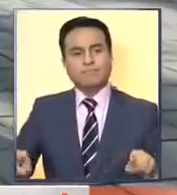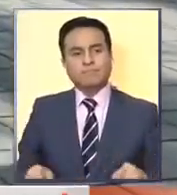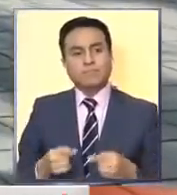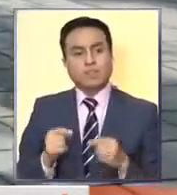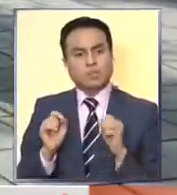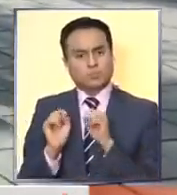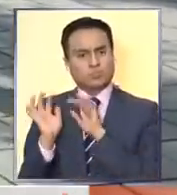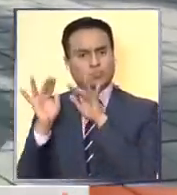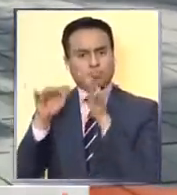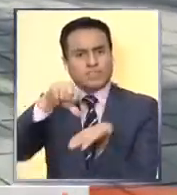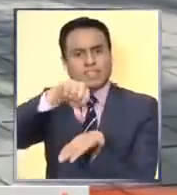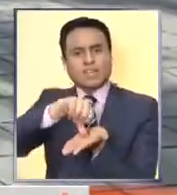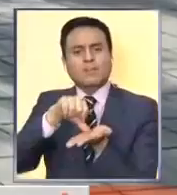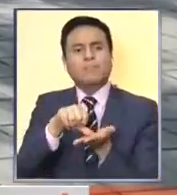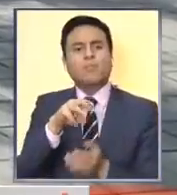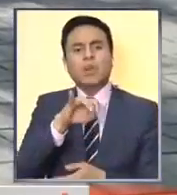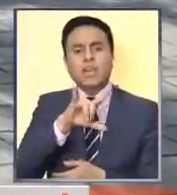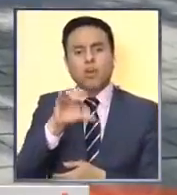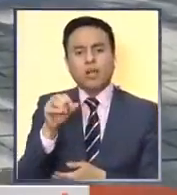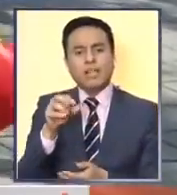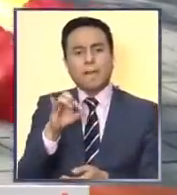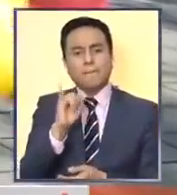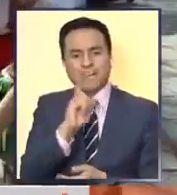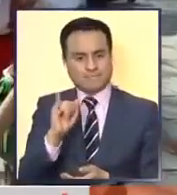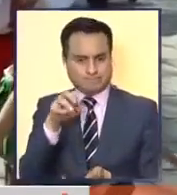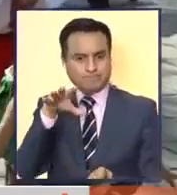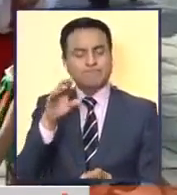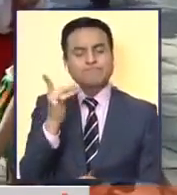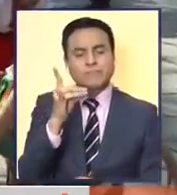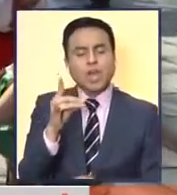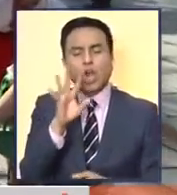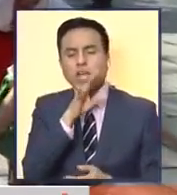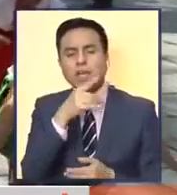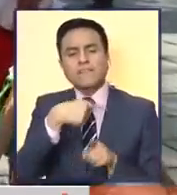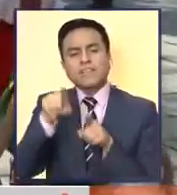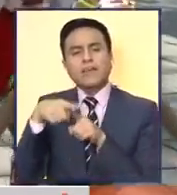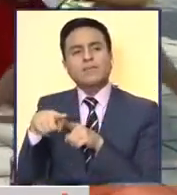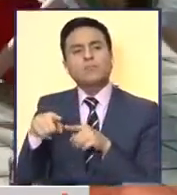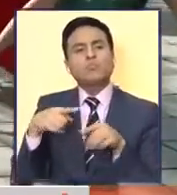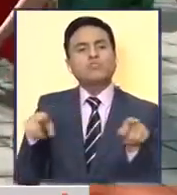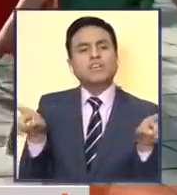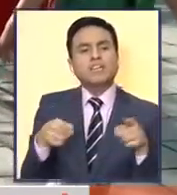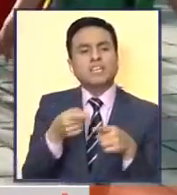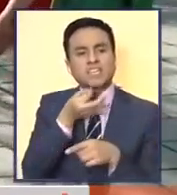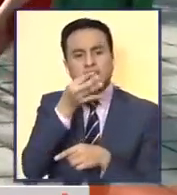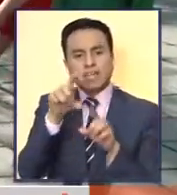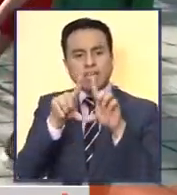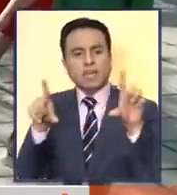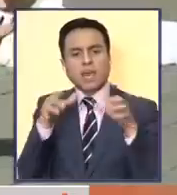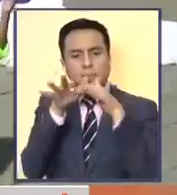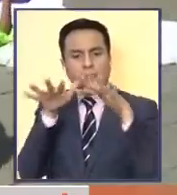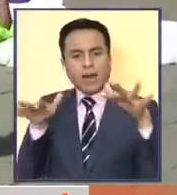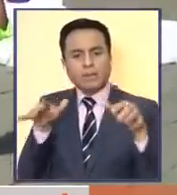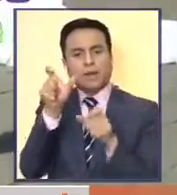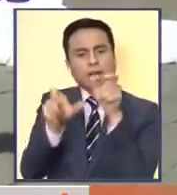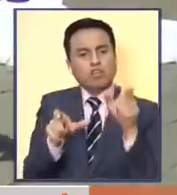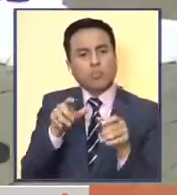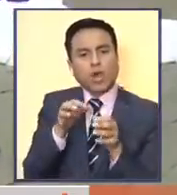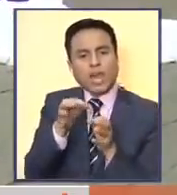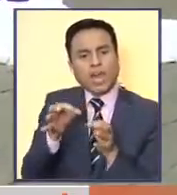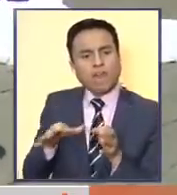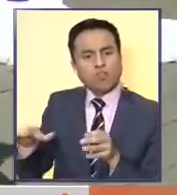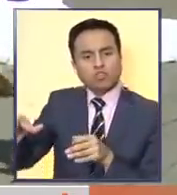La céntrica Plaza Murillo de La Paz con colores y música y claro carteles que dicen mar para los pueblos.